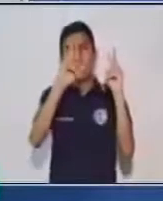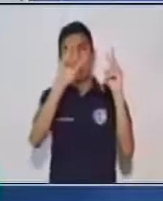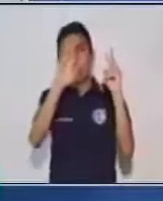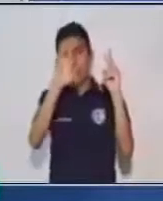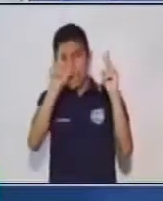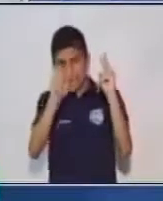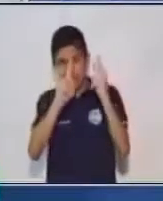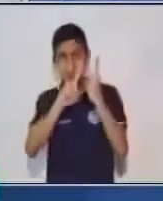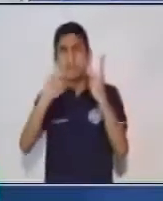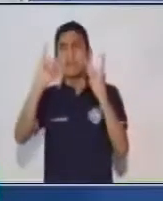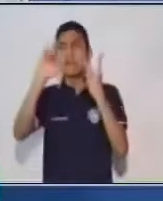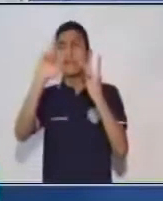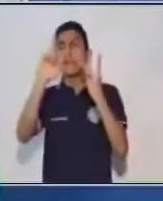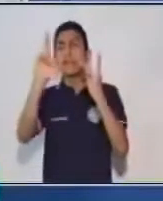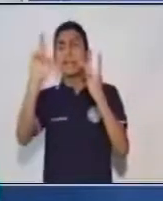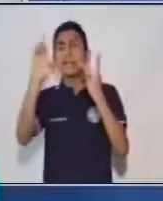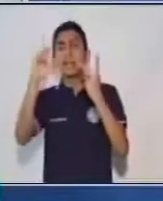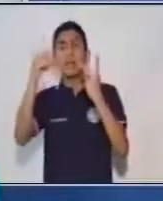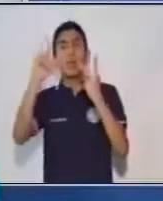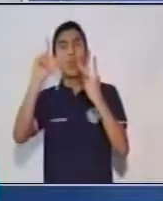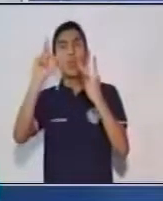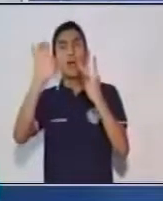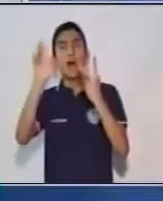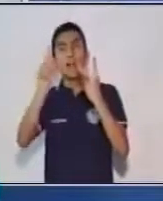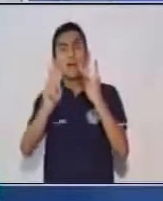ido, que puede transformarse en yendo.